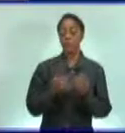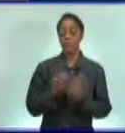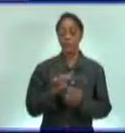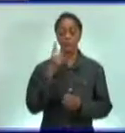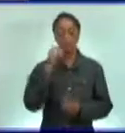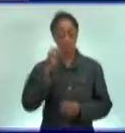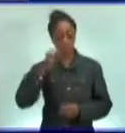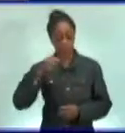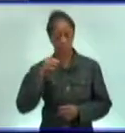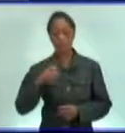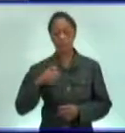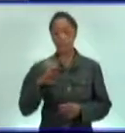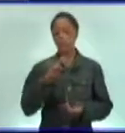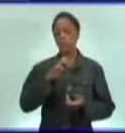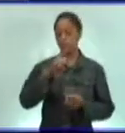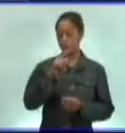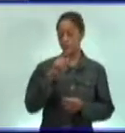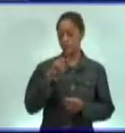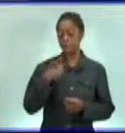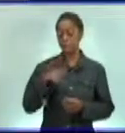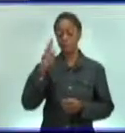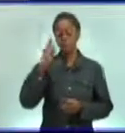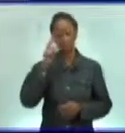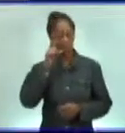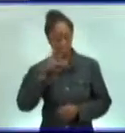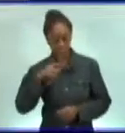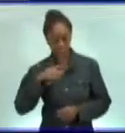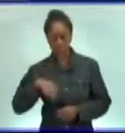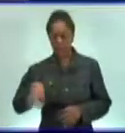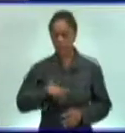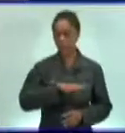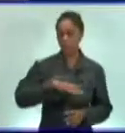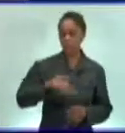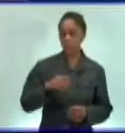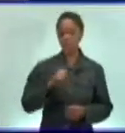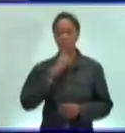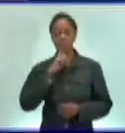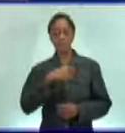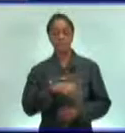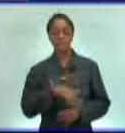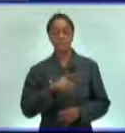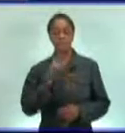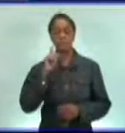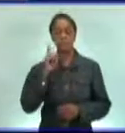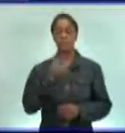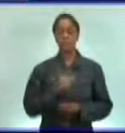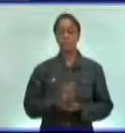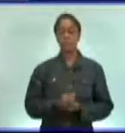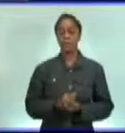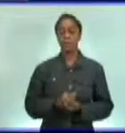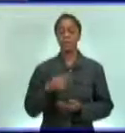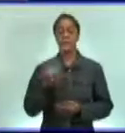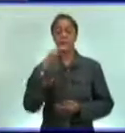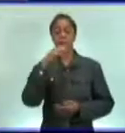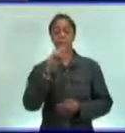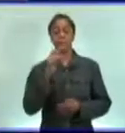los criminalistas la utilizan para examinar la escena del crimen, como lo ves en la serie Tras la